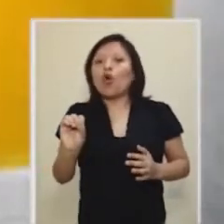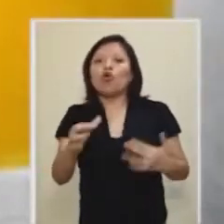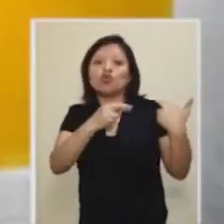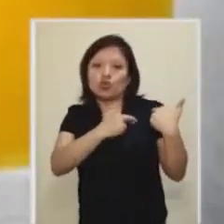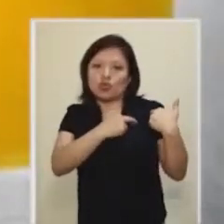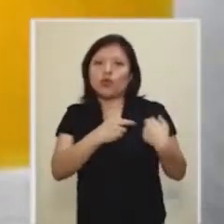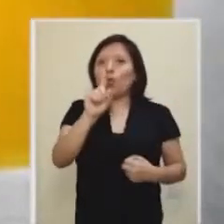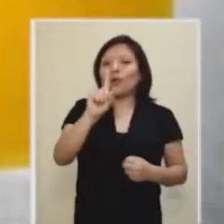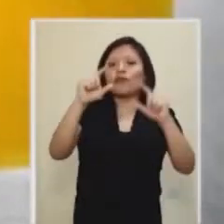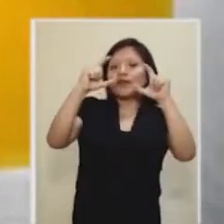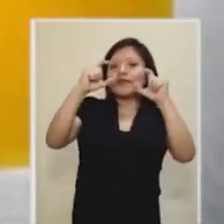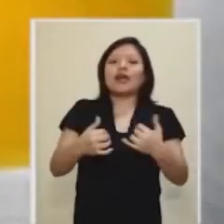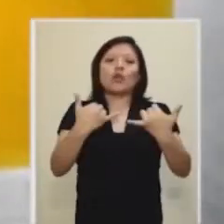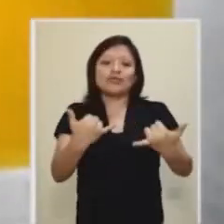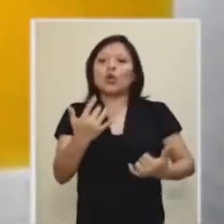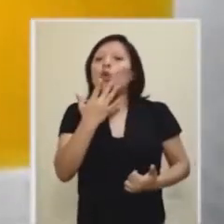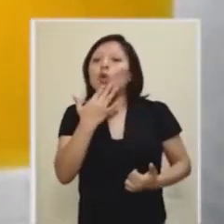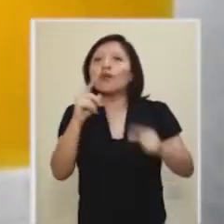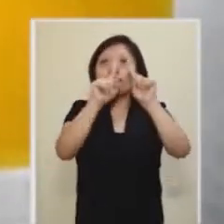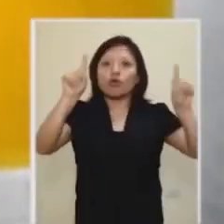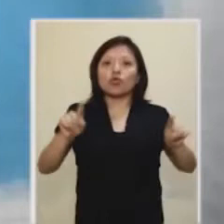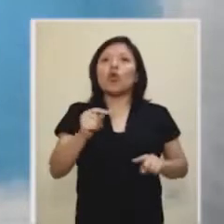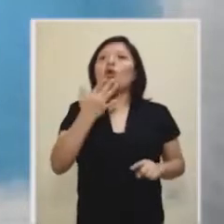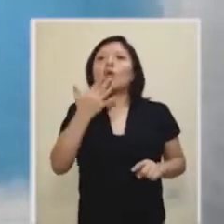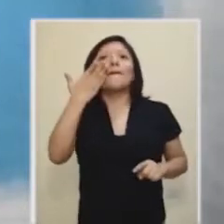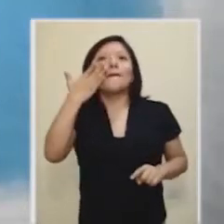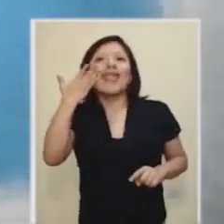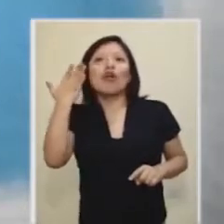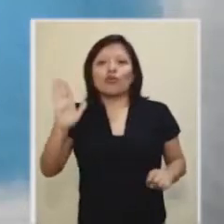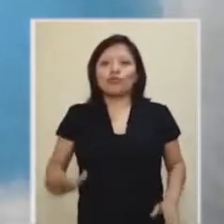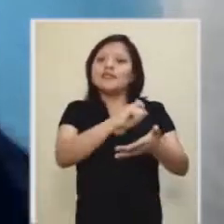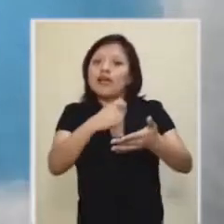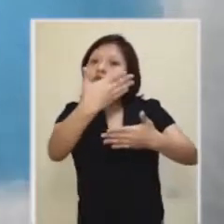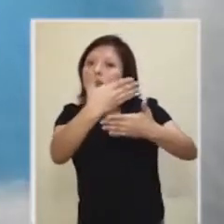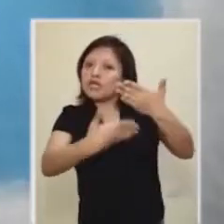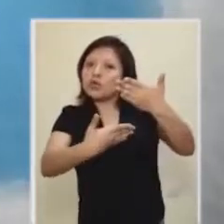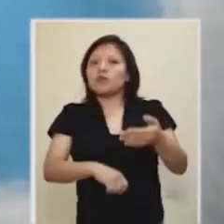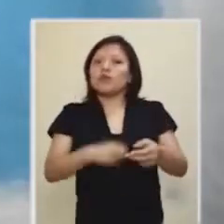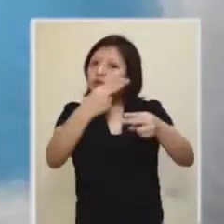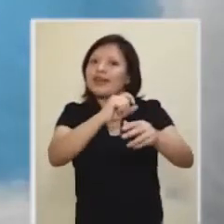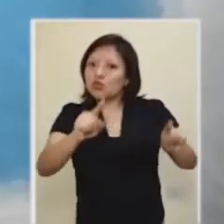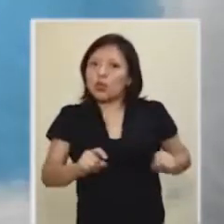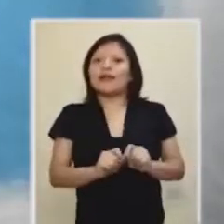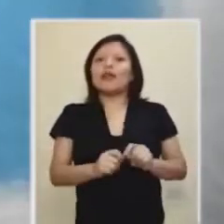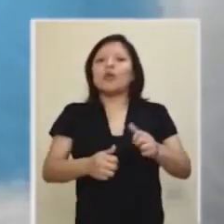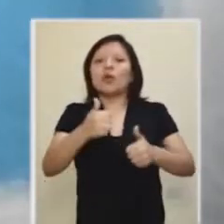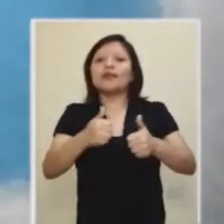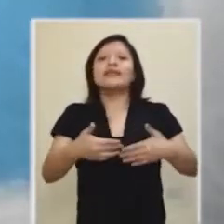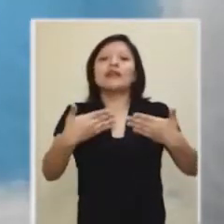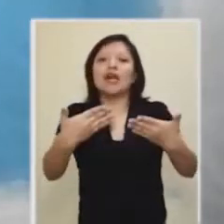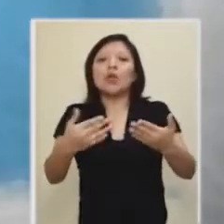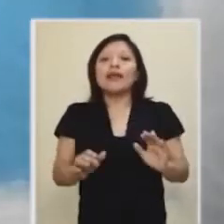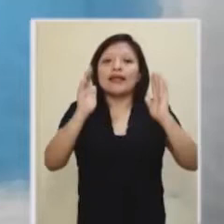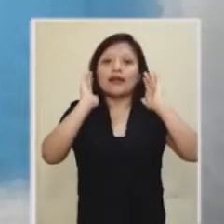tema de ir a espectáculos culturales, en el caso de la pública es el 50 por ciento, en el caso de la